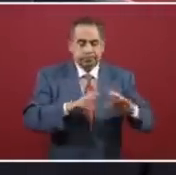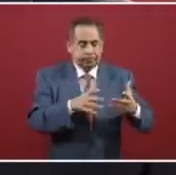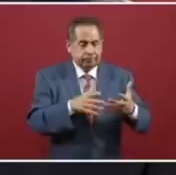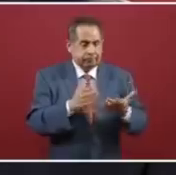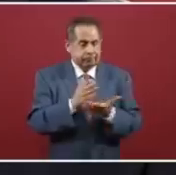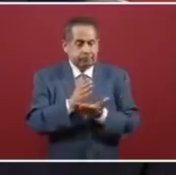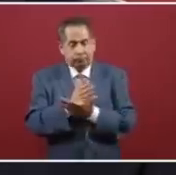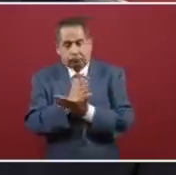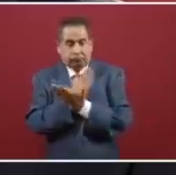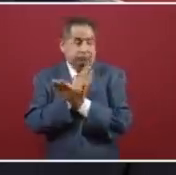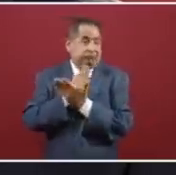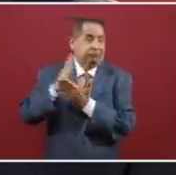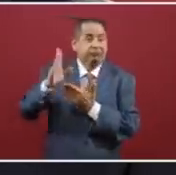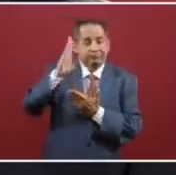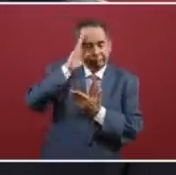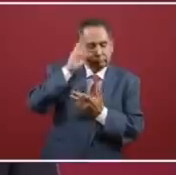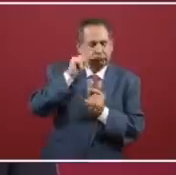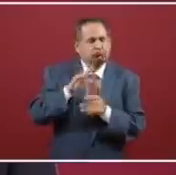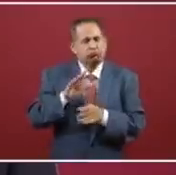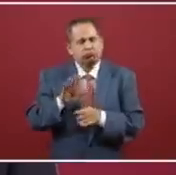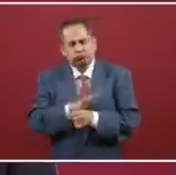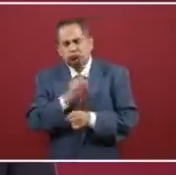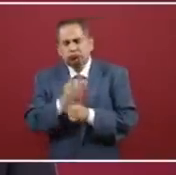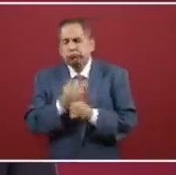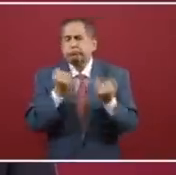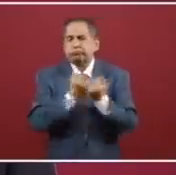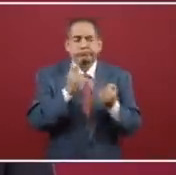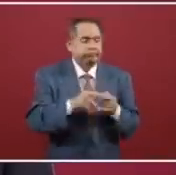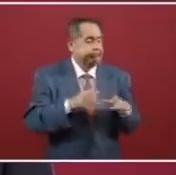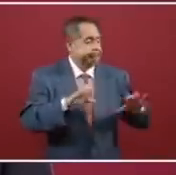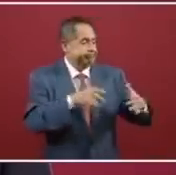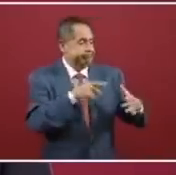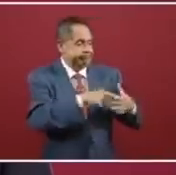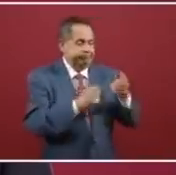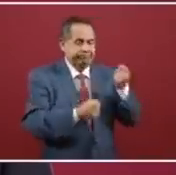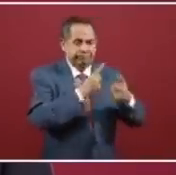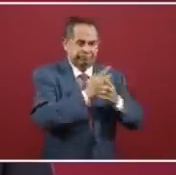y moderados en el movimiento conservador lo mismo